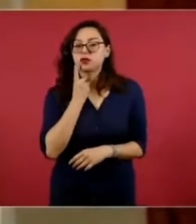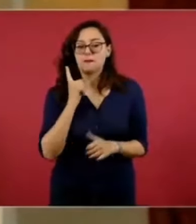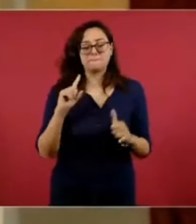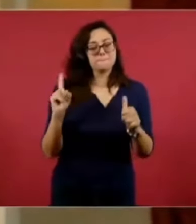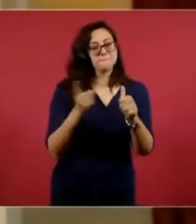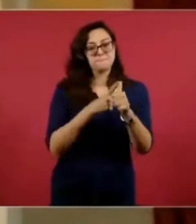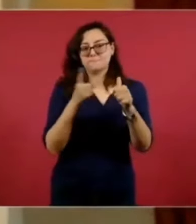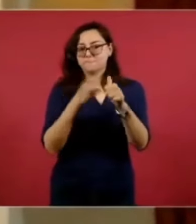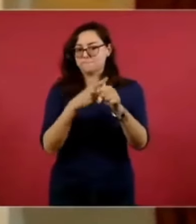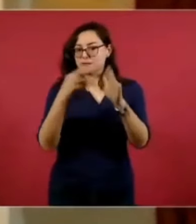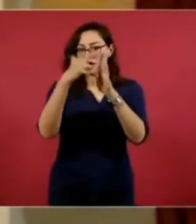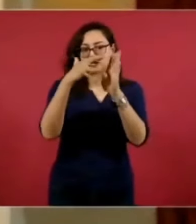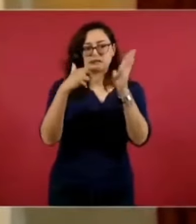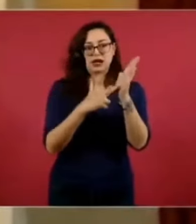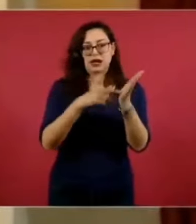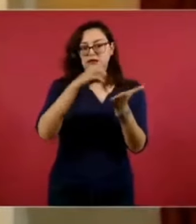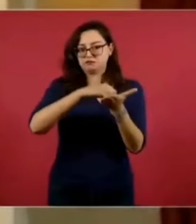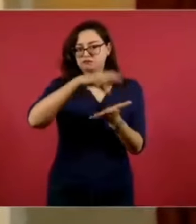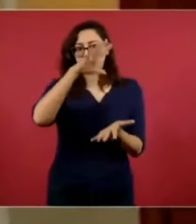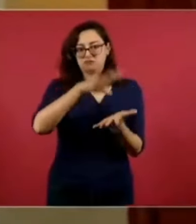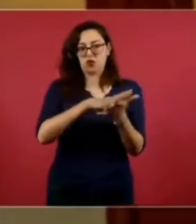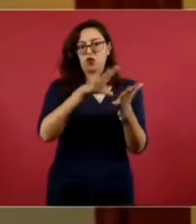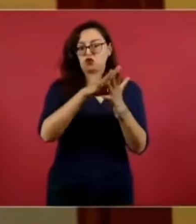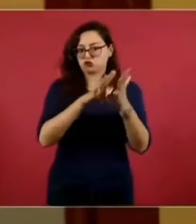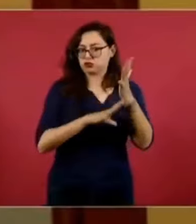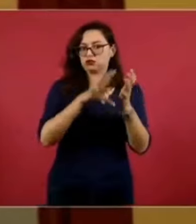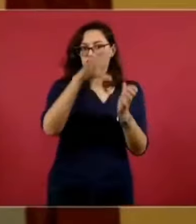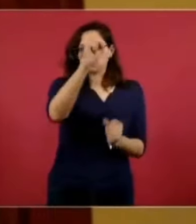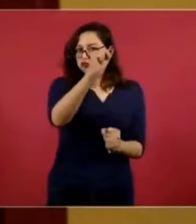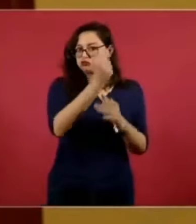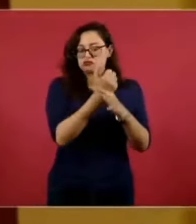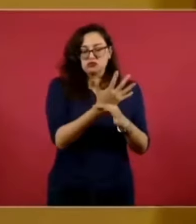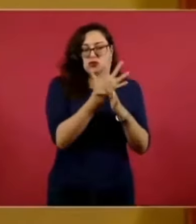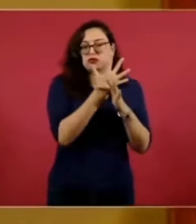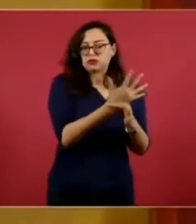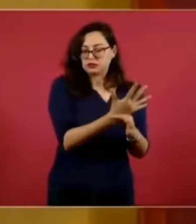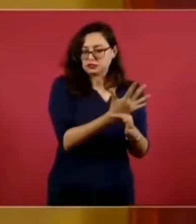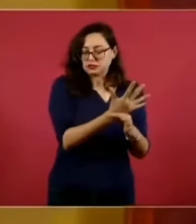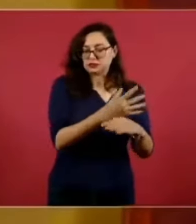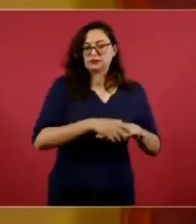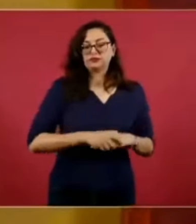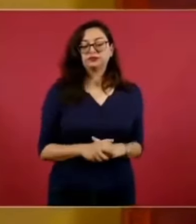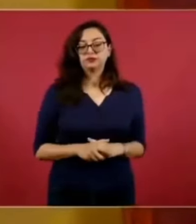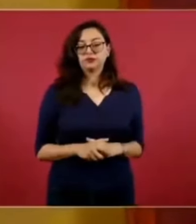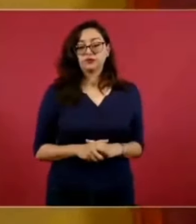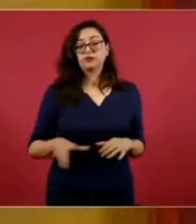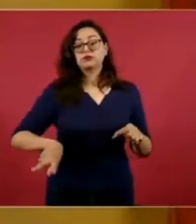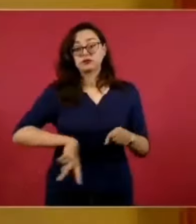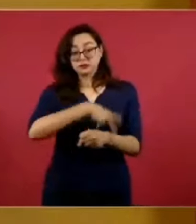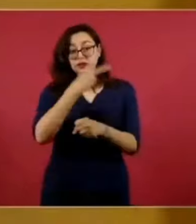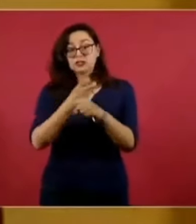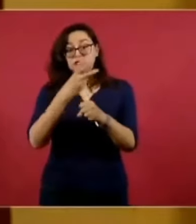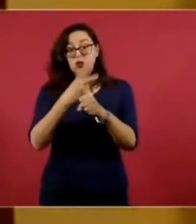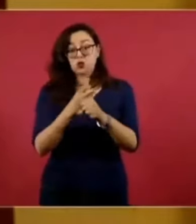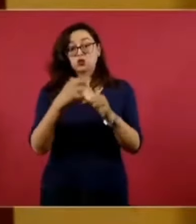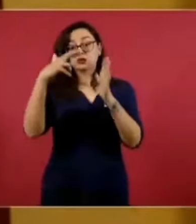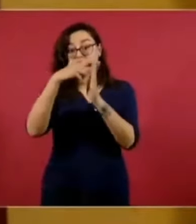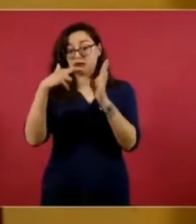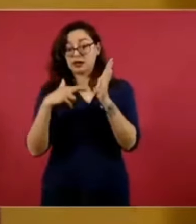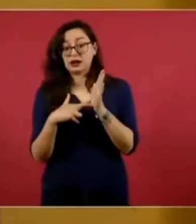regla que establece nuestra Constitución sobre la sobrerrepresentación y la segunda regla que